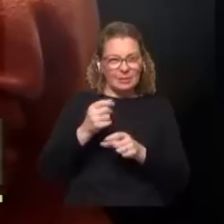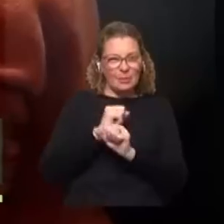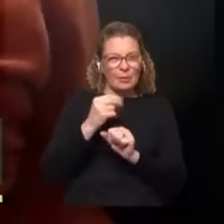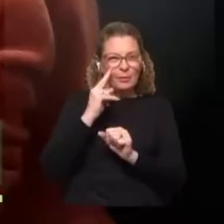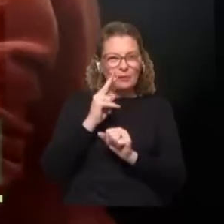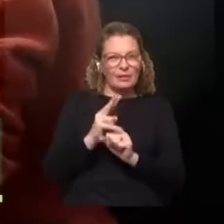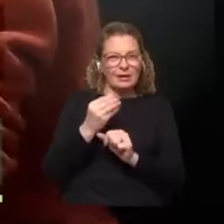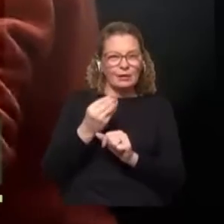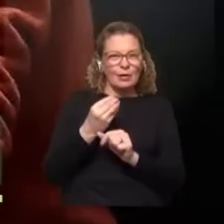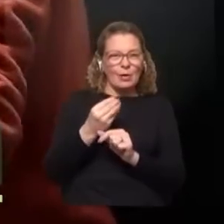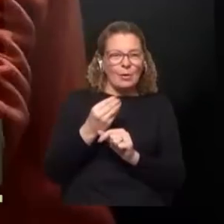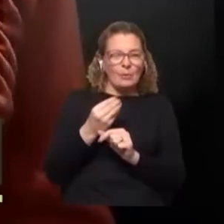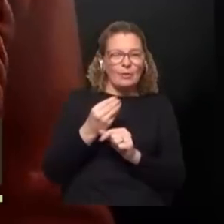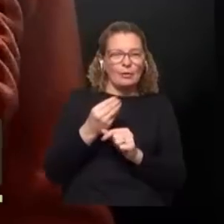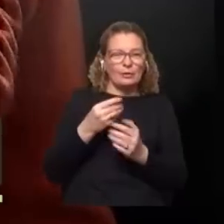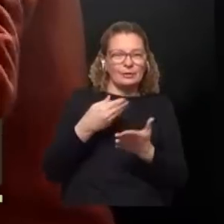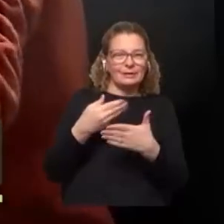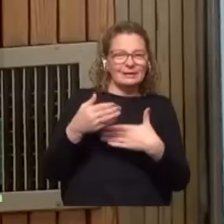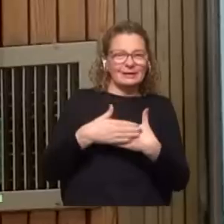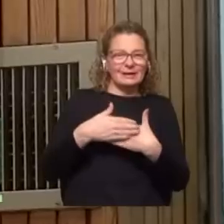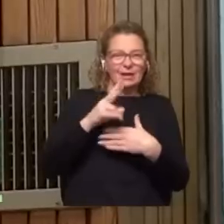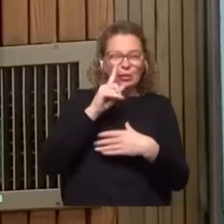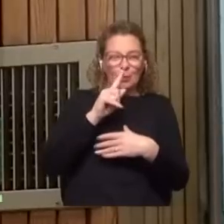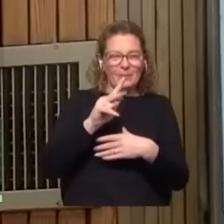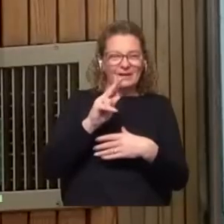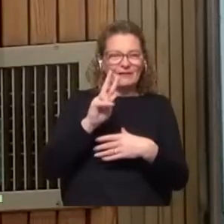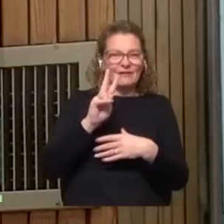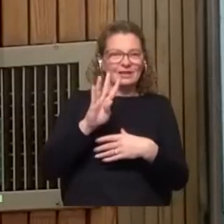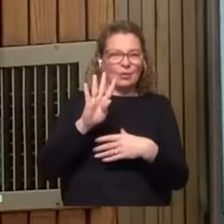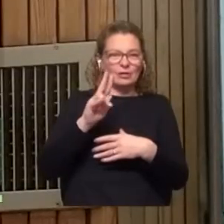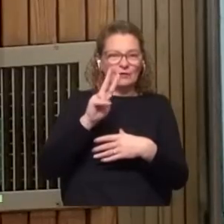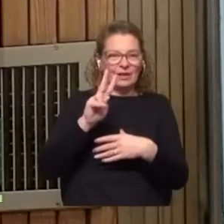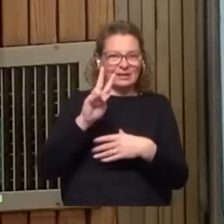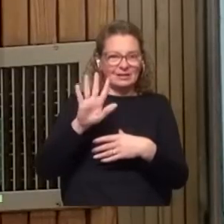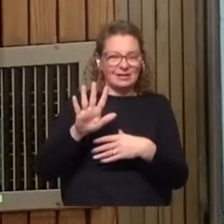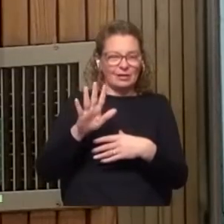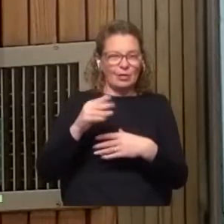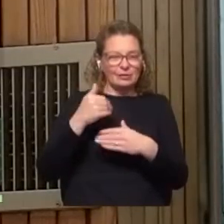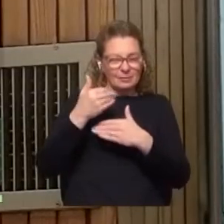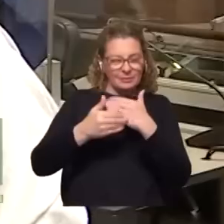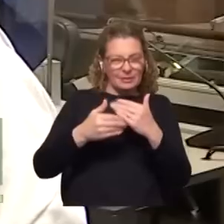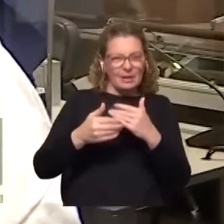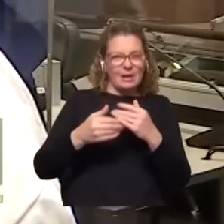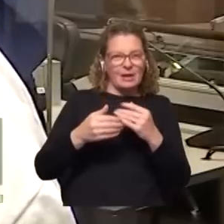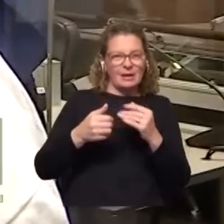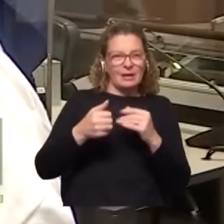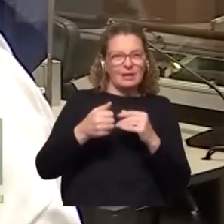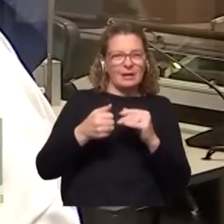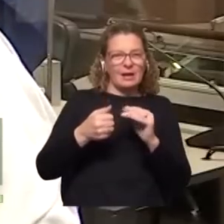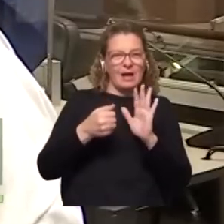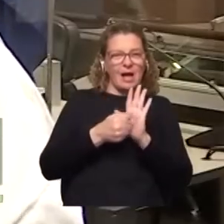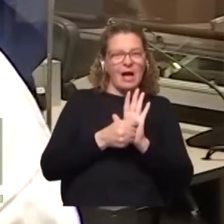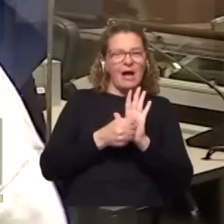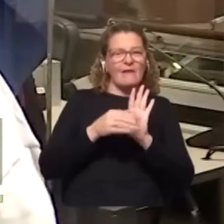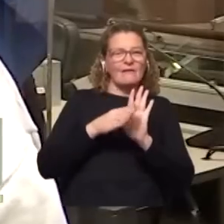como de cara hacia el presupuesto 2024-2025 se también se prevé y se mantiene el ABC más ABC más cultura